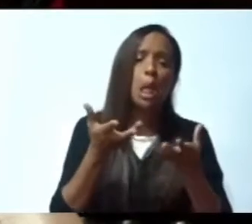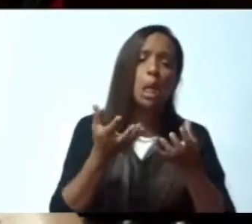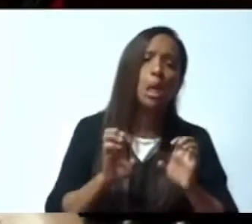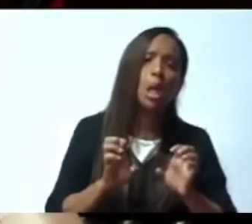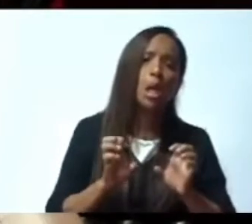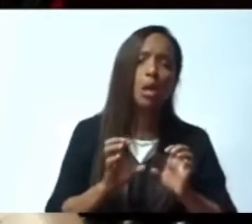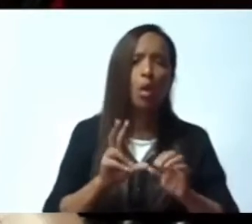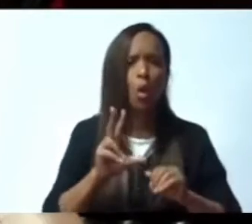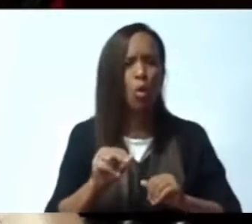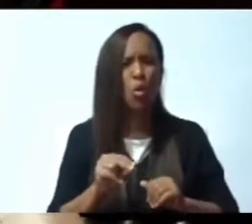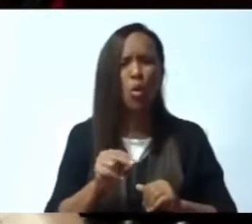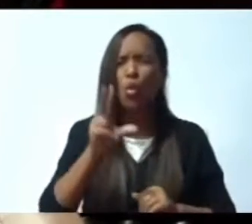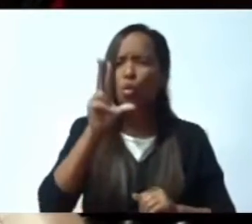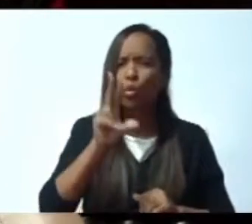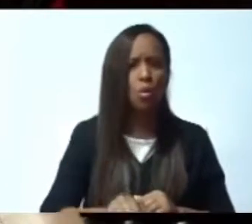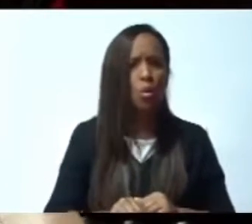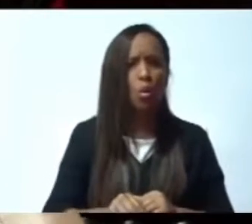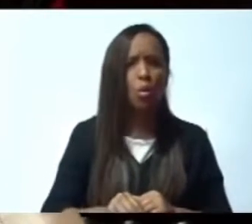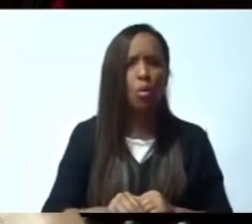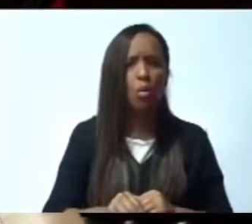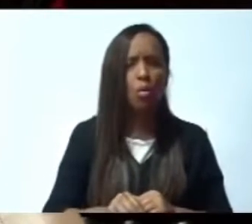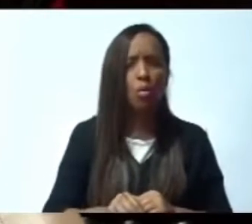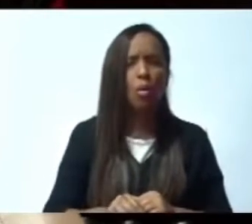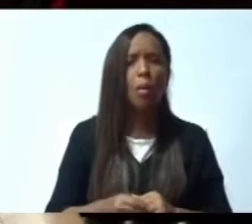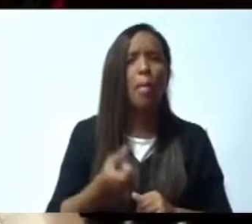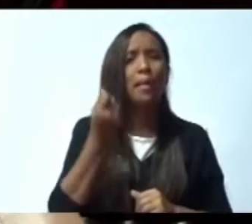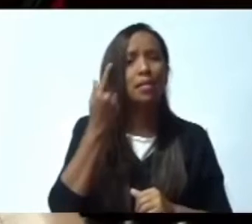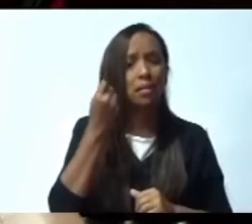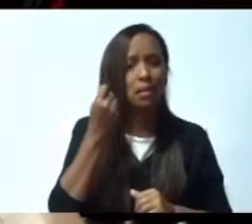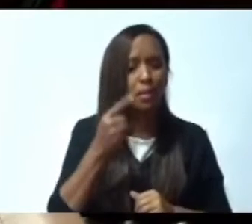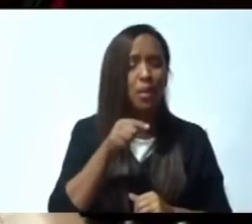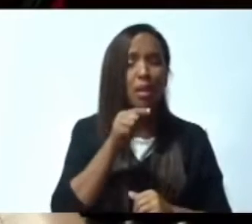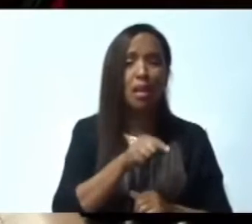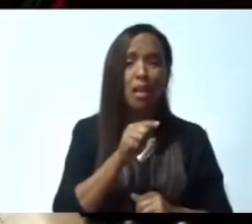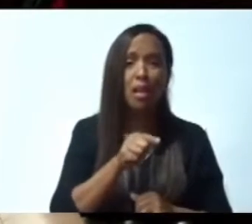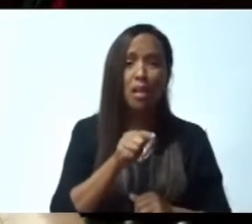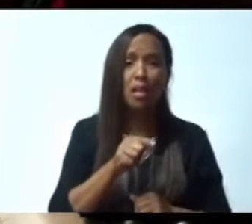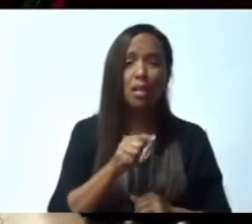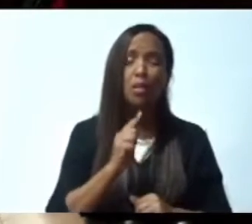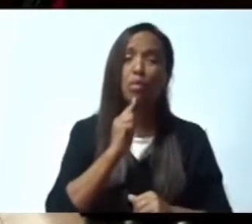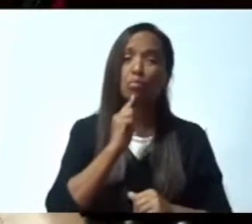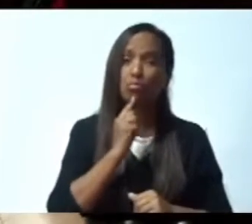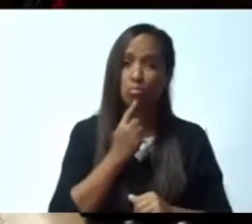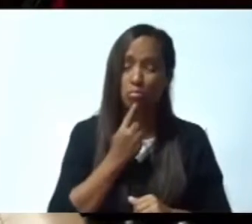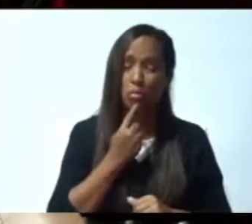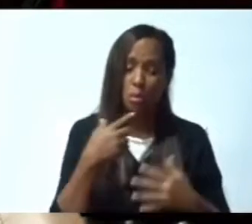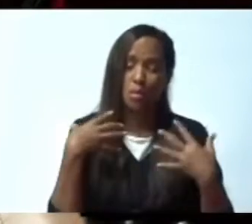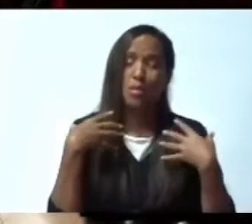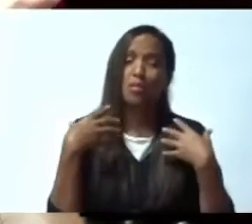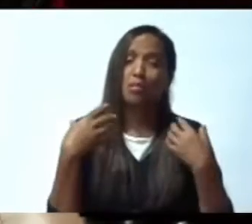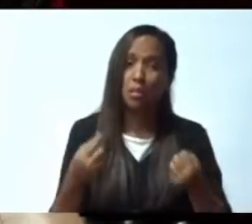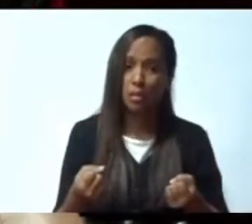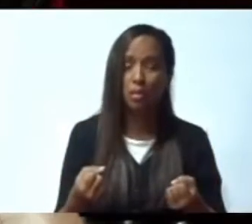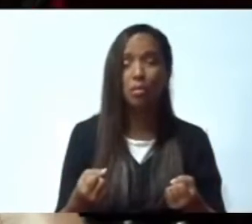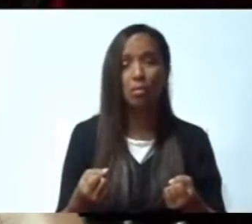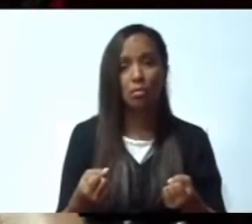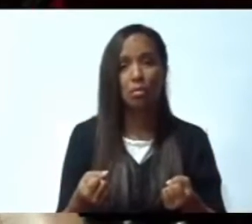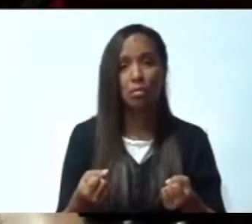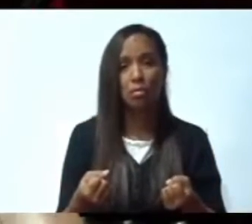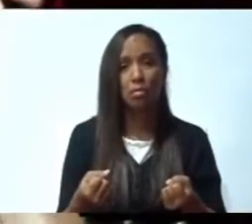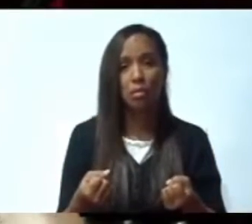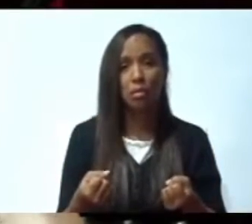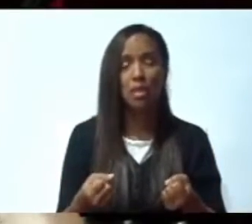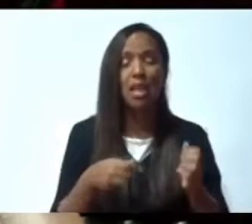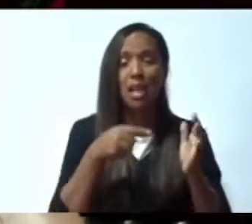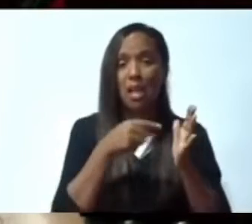regulaciones de calidad que emita la institución del Estado encargada para regular los estándares de calidad no pueden tener un carácter